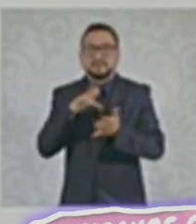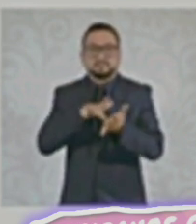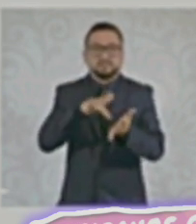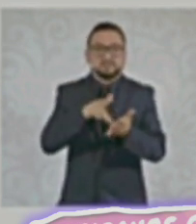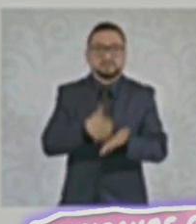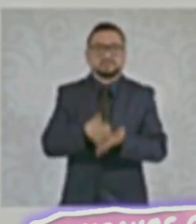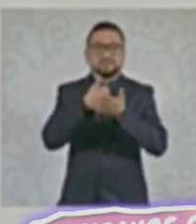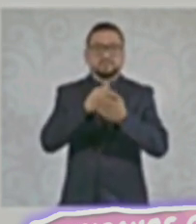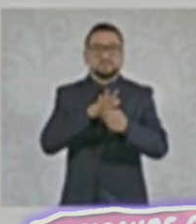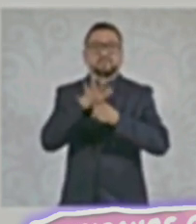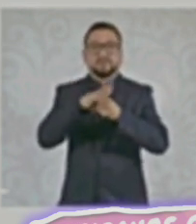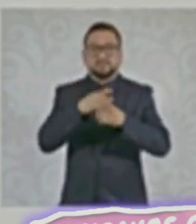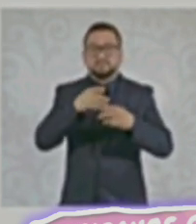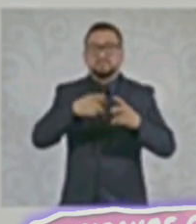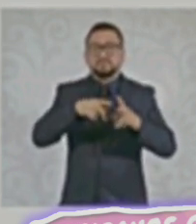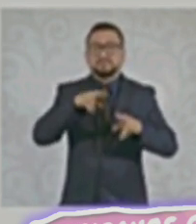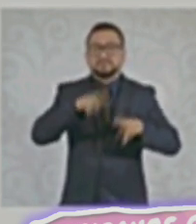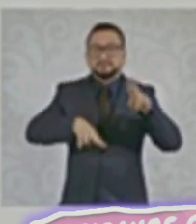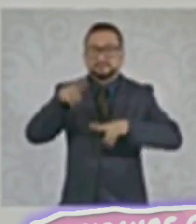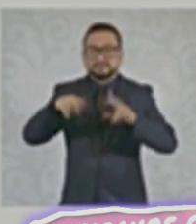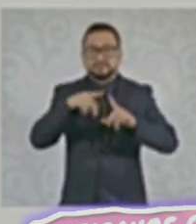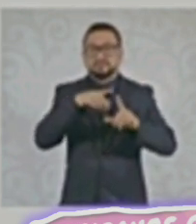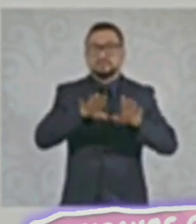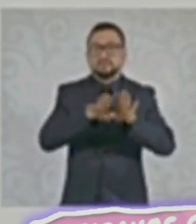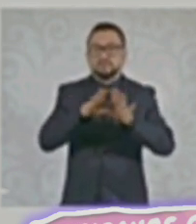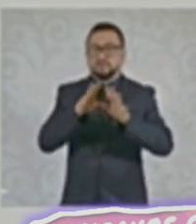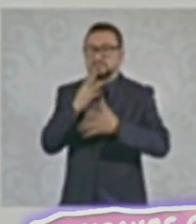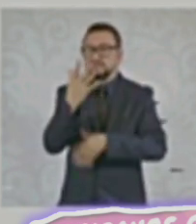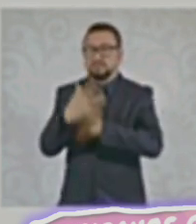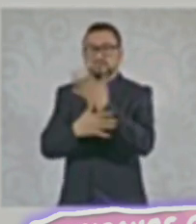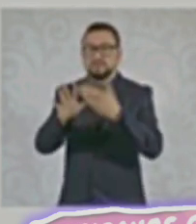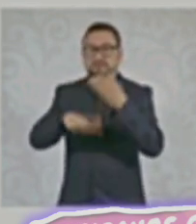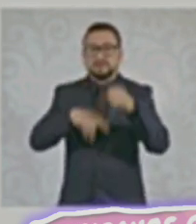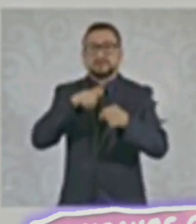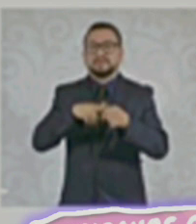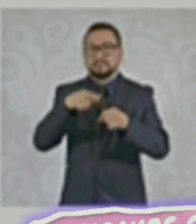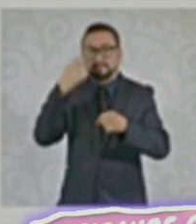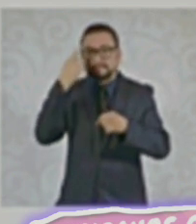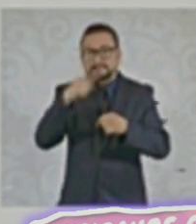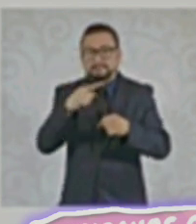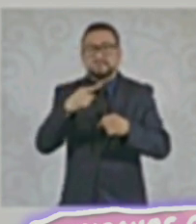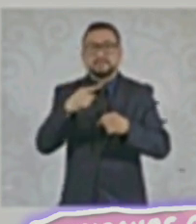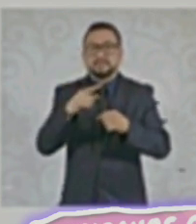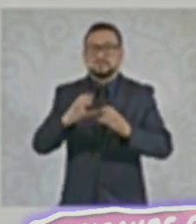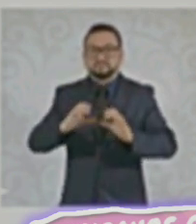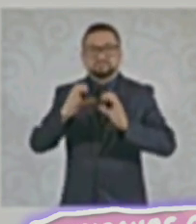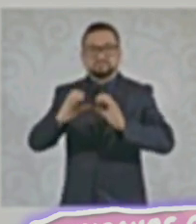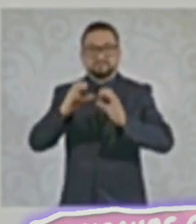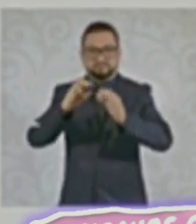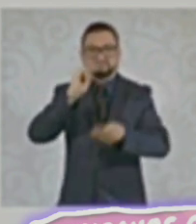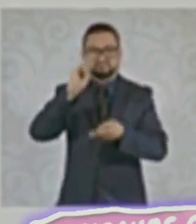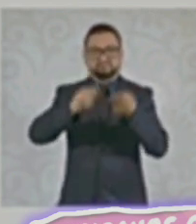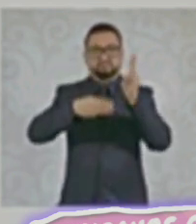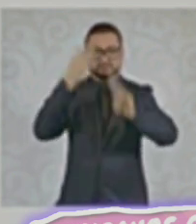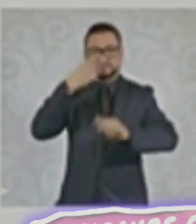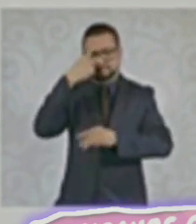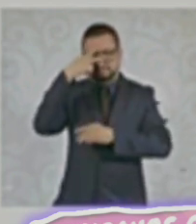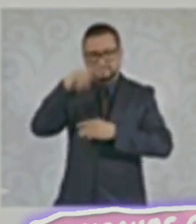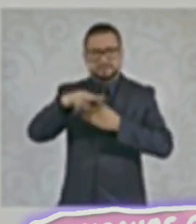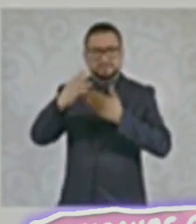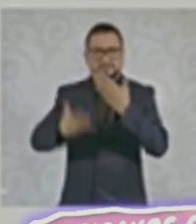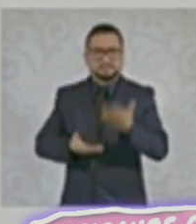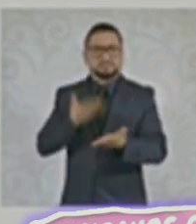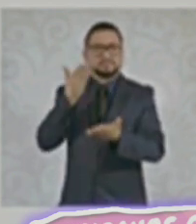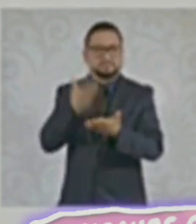mundo, que es el índice de integridad ecosistémica. Es el único índice que existe a nivel mundial y que México aportó